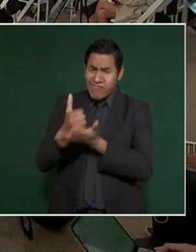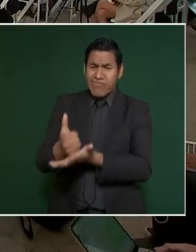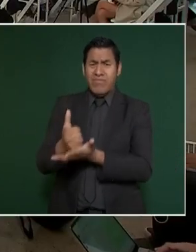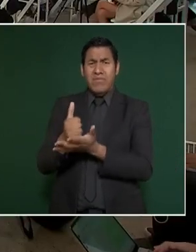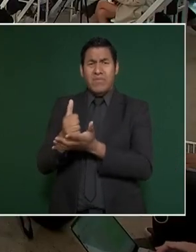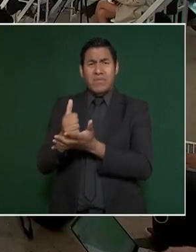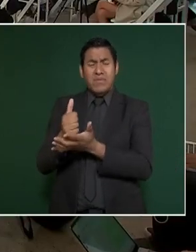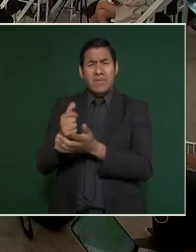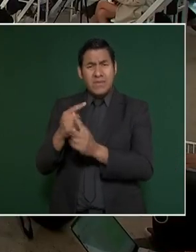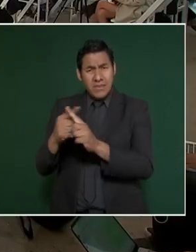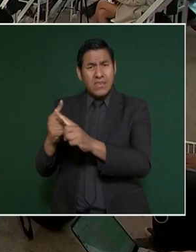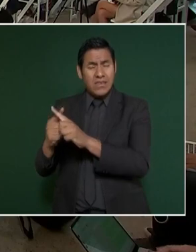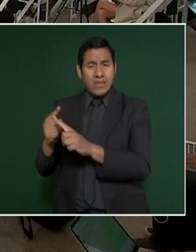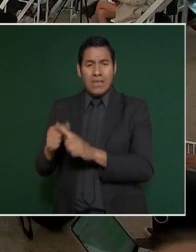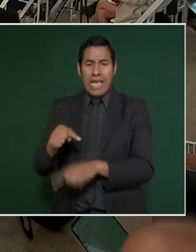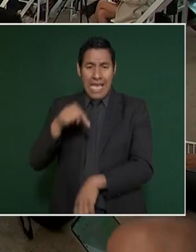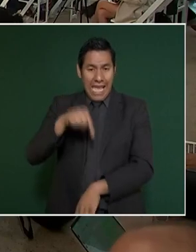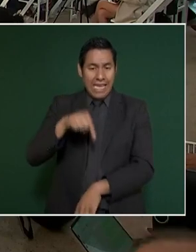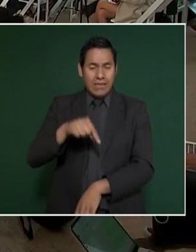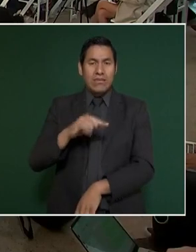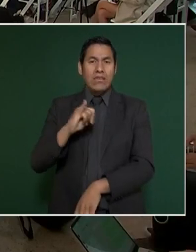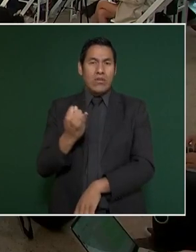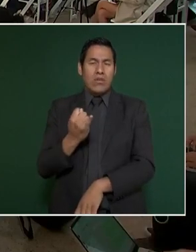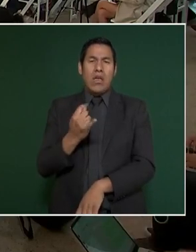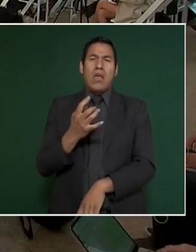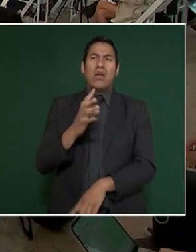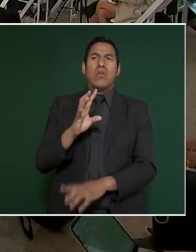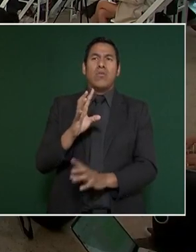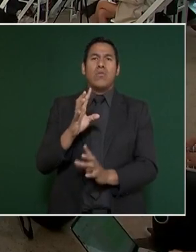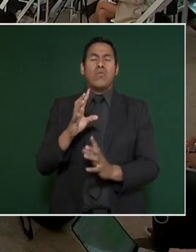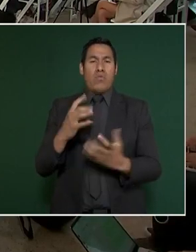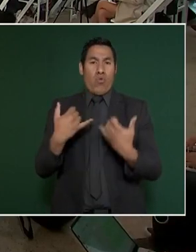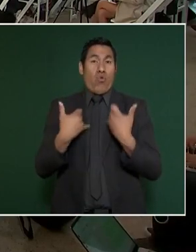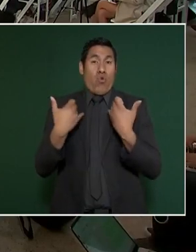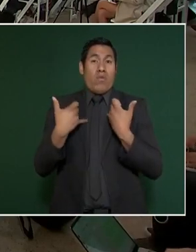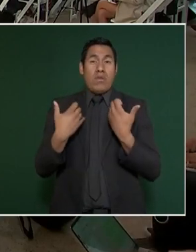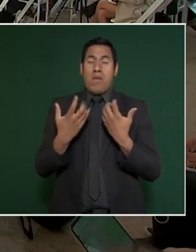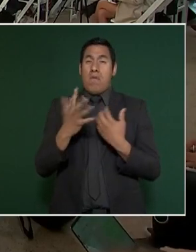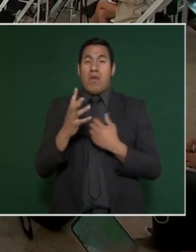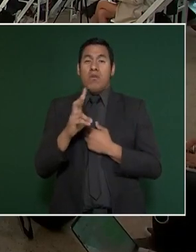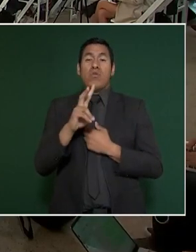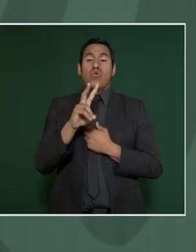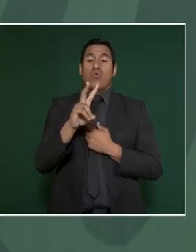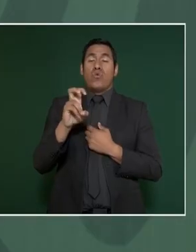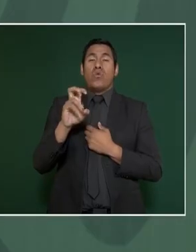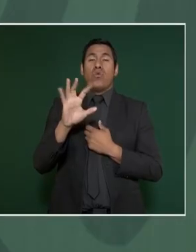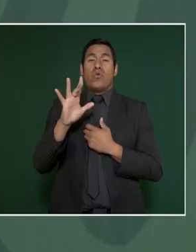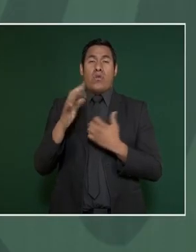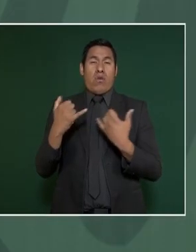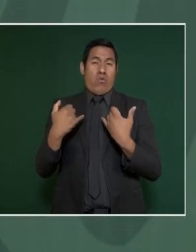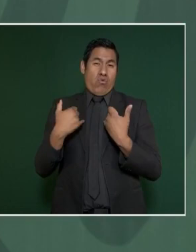en Tijuana por ejemplo hay 250 jóvenes